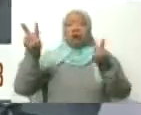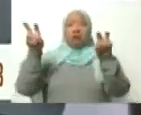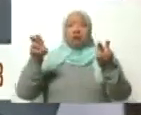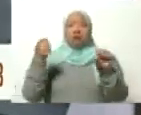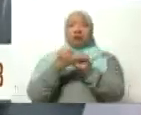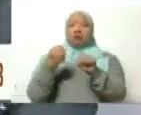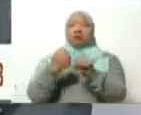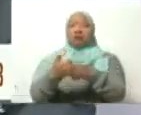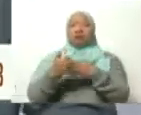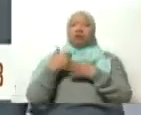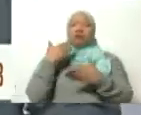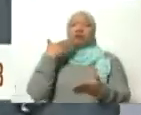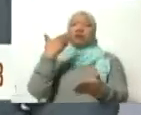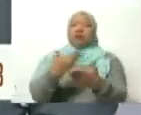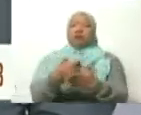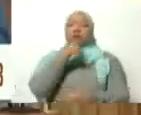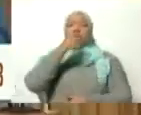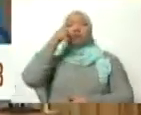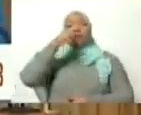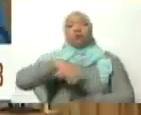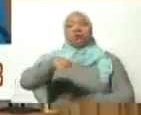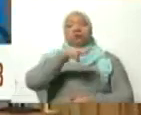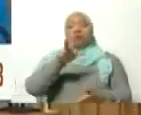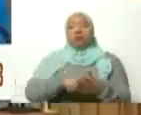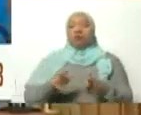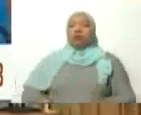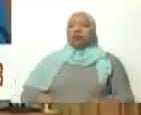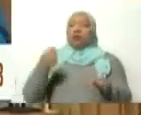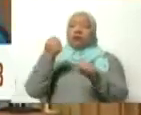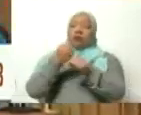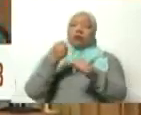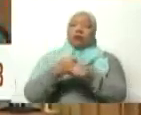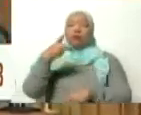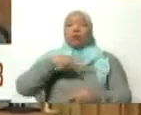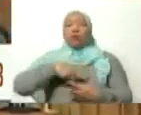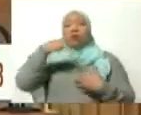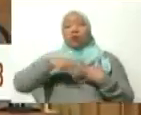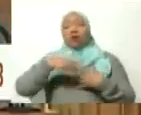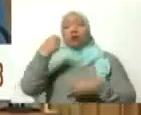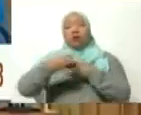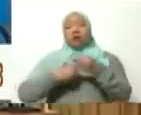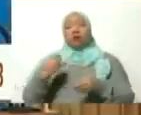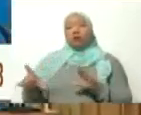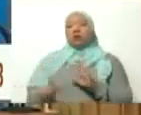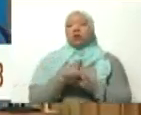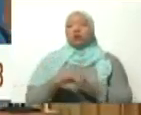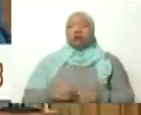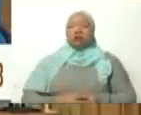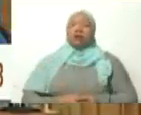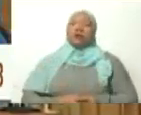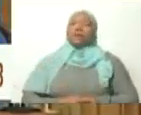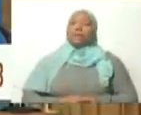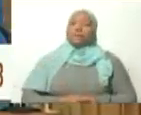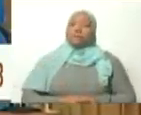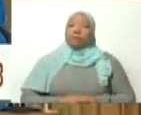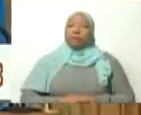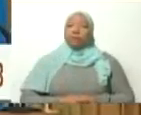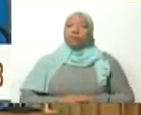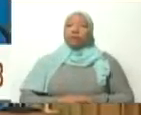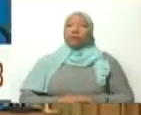de antemano agradecer la aprobación que ustedes den a estos proyectos de leyes. y no quería